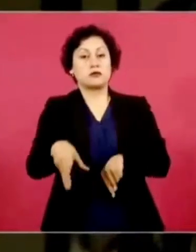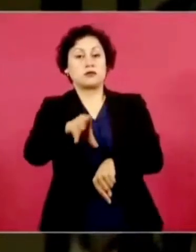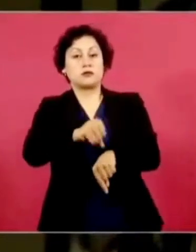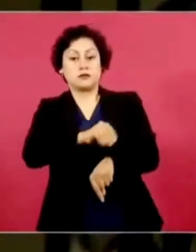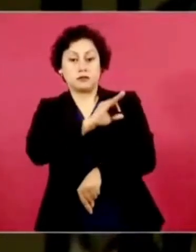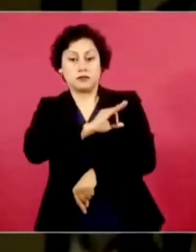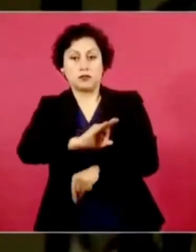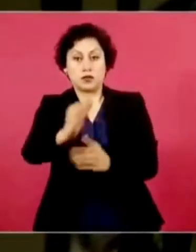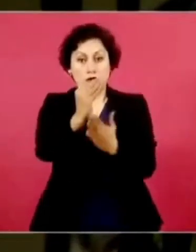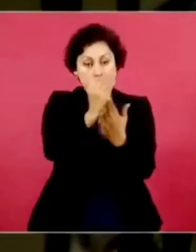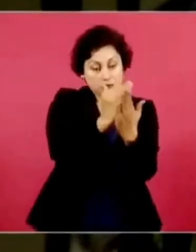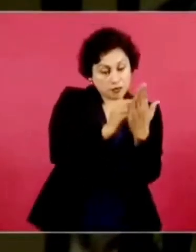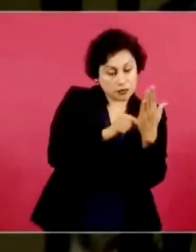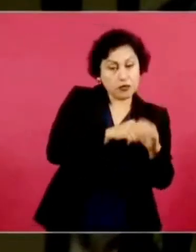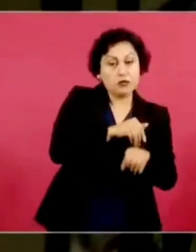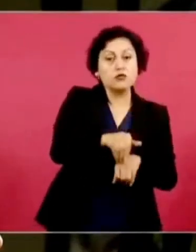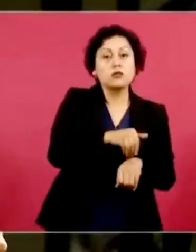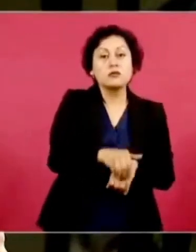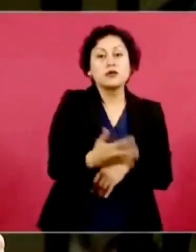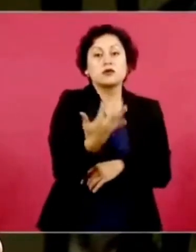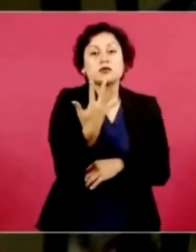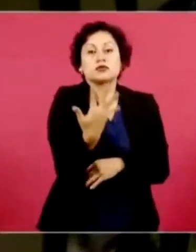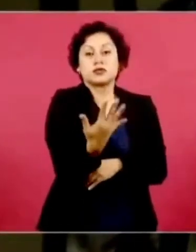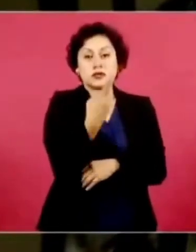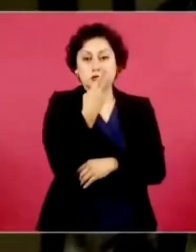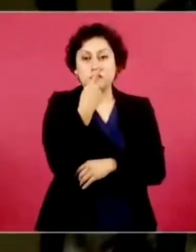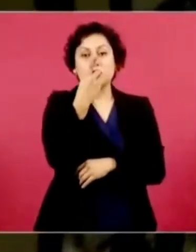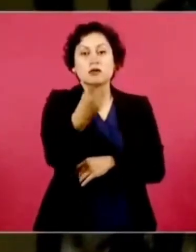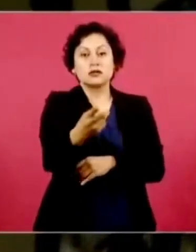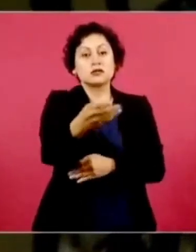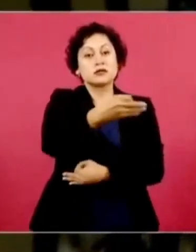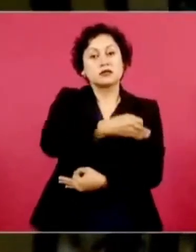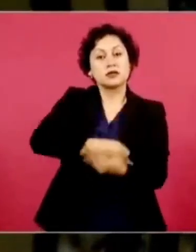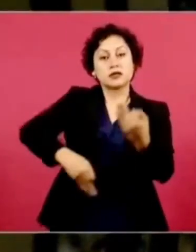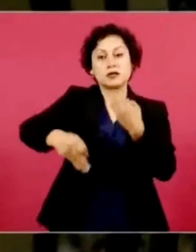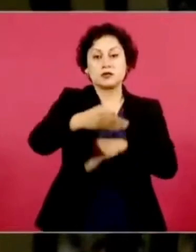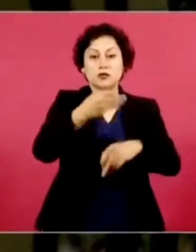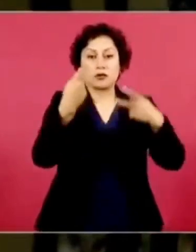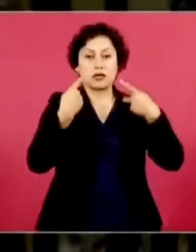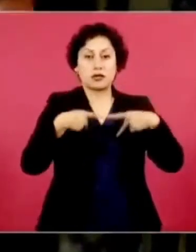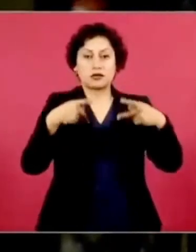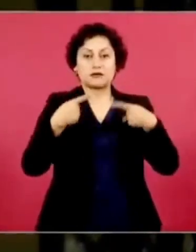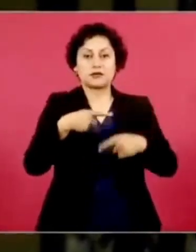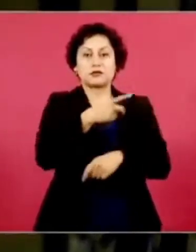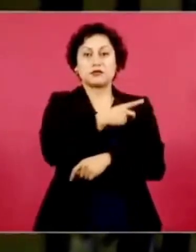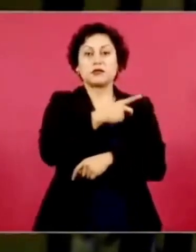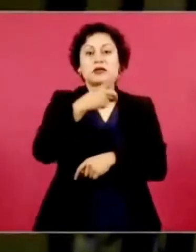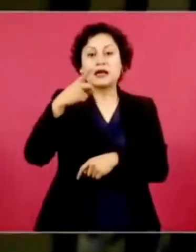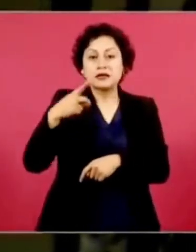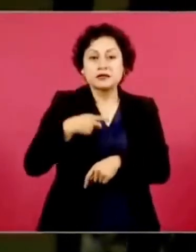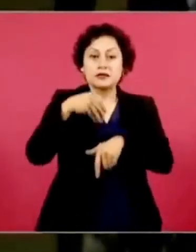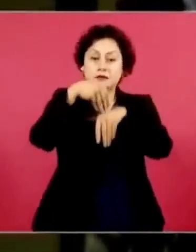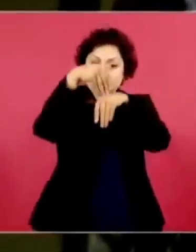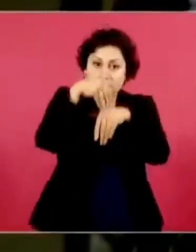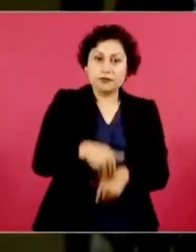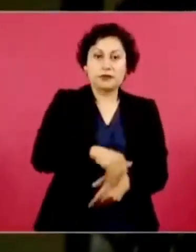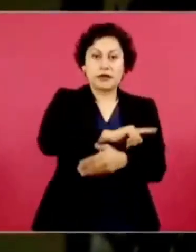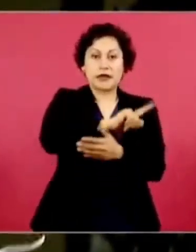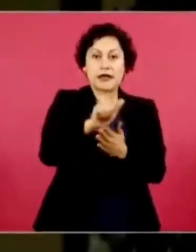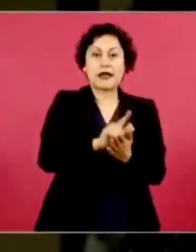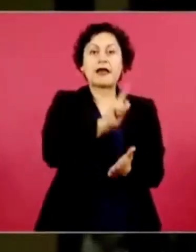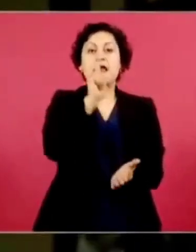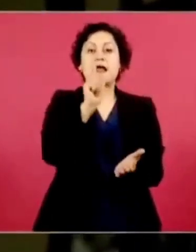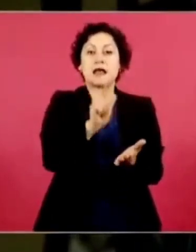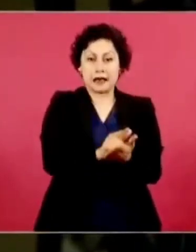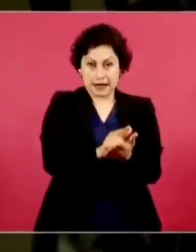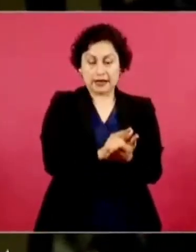punto 5 dice: todas las personas deberán respetar lo señalado en la Ley General de Protección de Datos Personales en posesión de